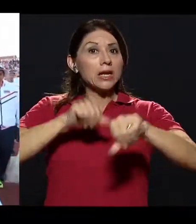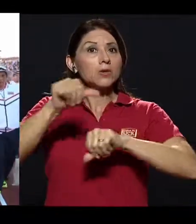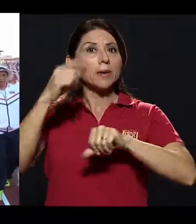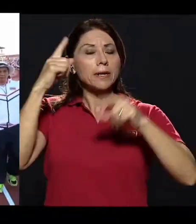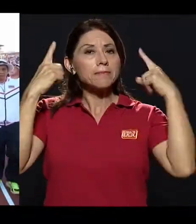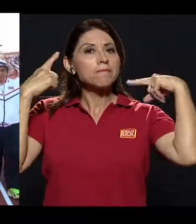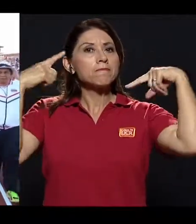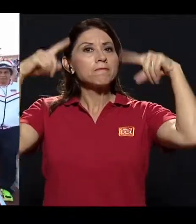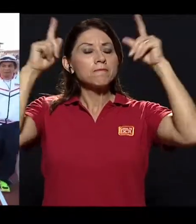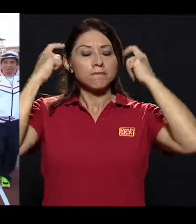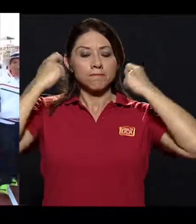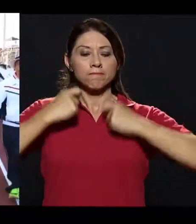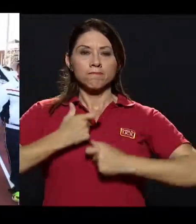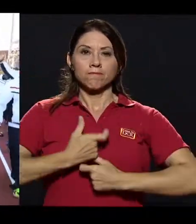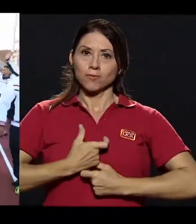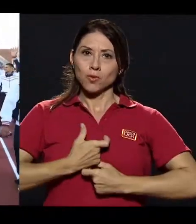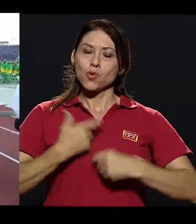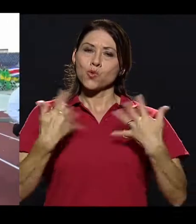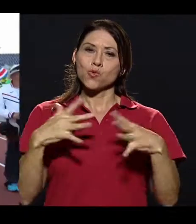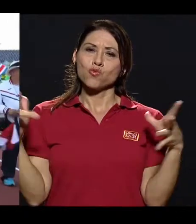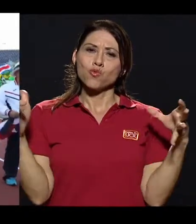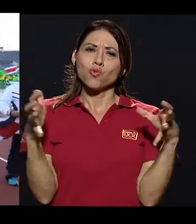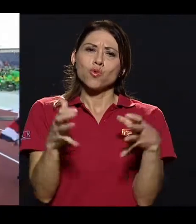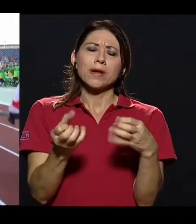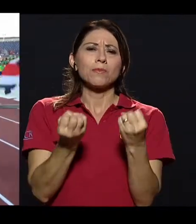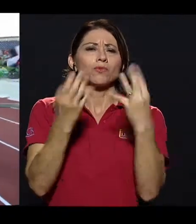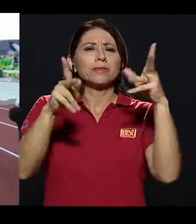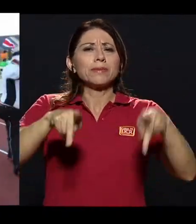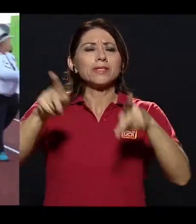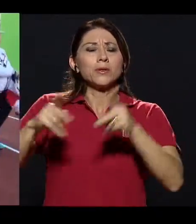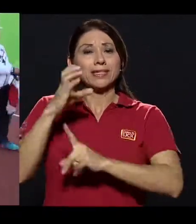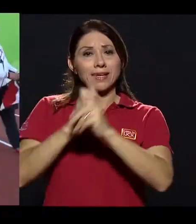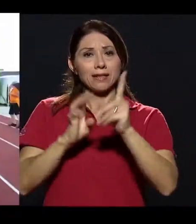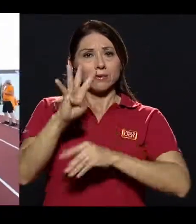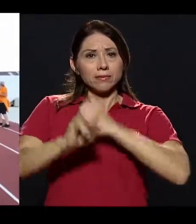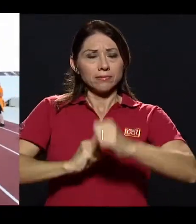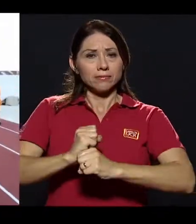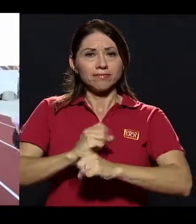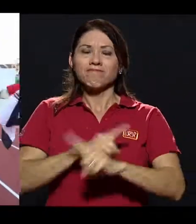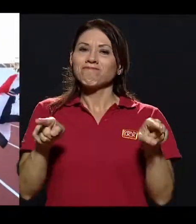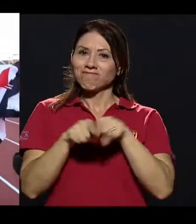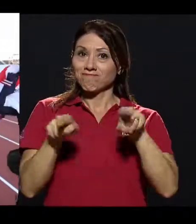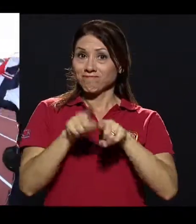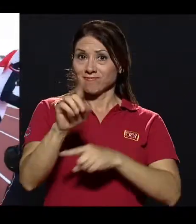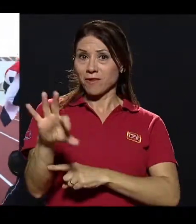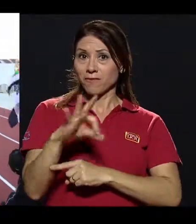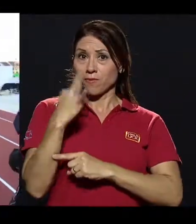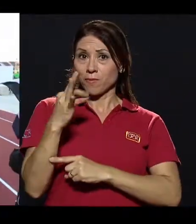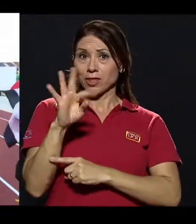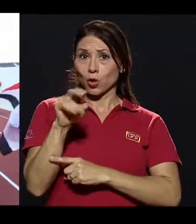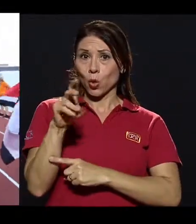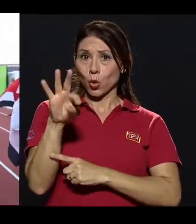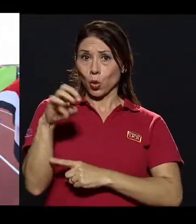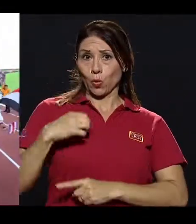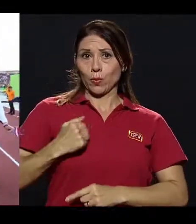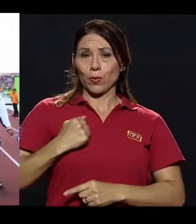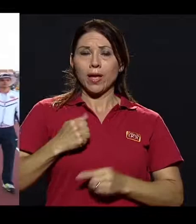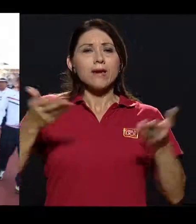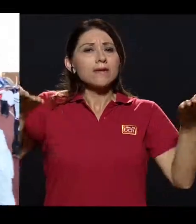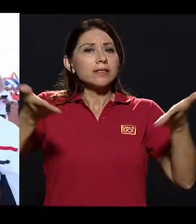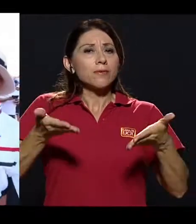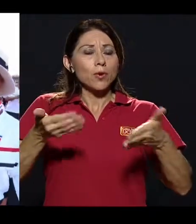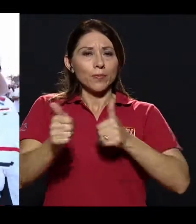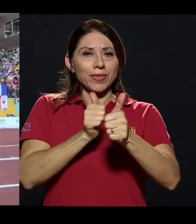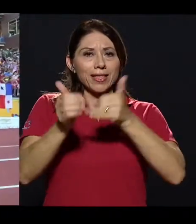La lucha por una medalla es la razón que une a miles de personas cada 4 años. Pero fue también la forma en la que Toronto recibió a